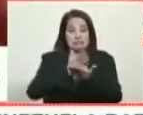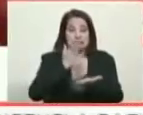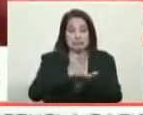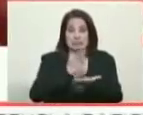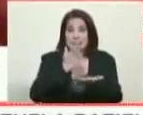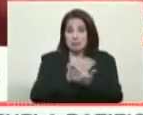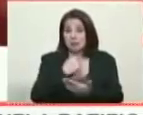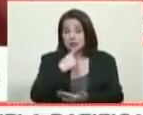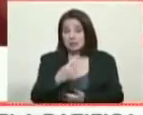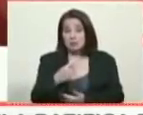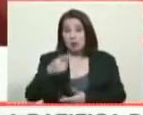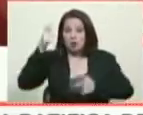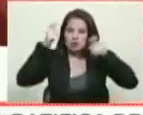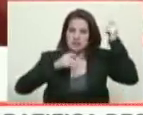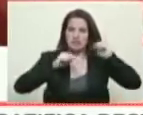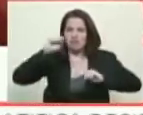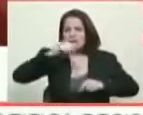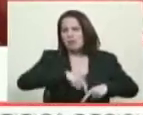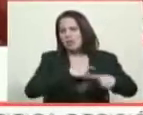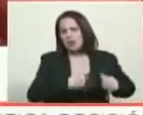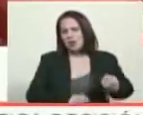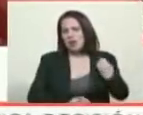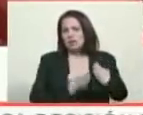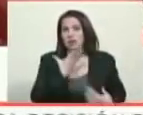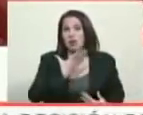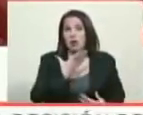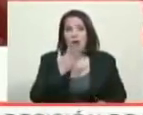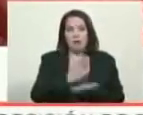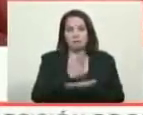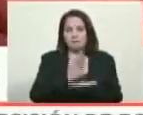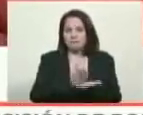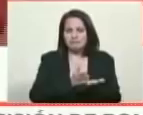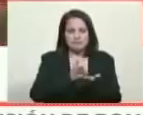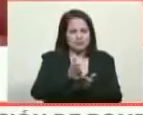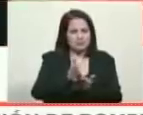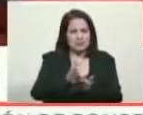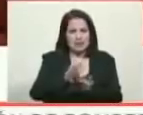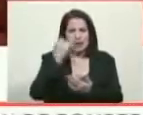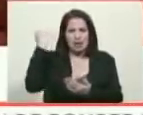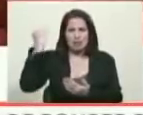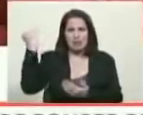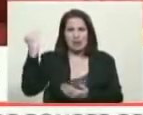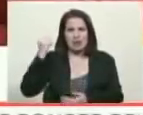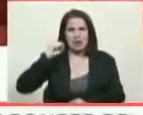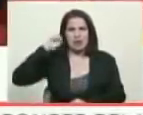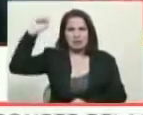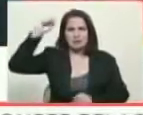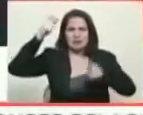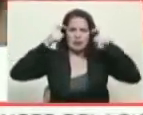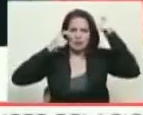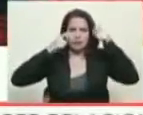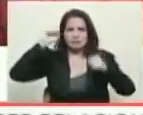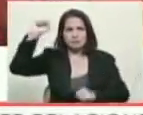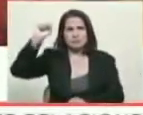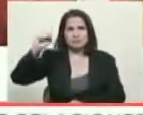nosotros decimos sabes vives de nuestro corazón es porque seguimos el legado de nuestro comandante chávez que vive